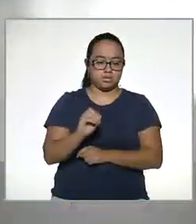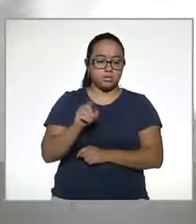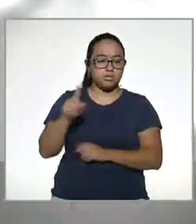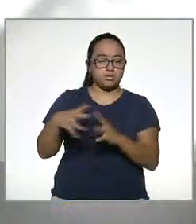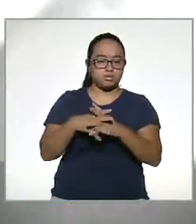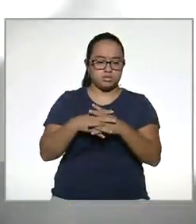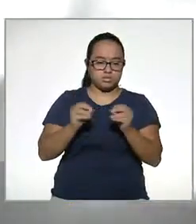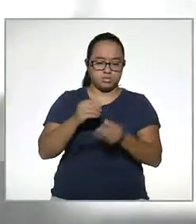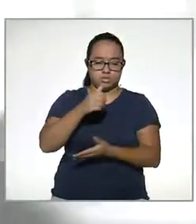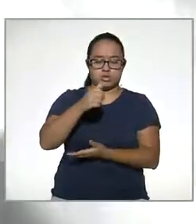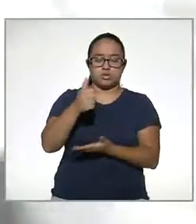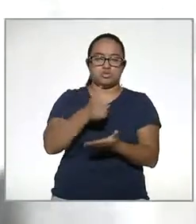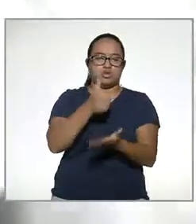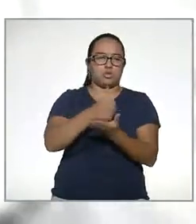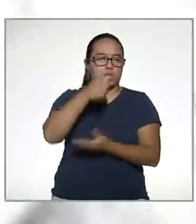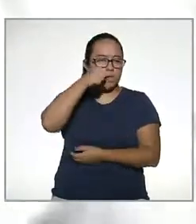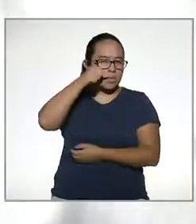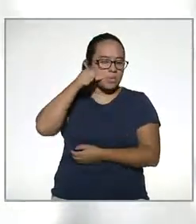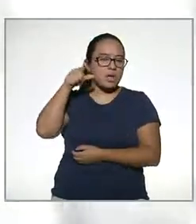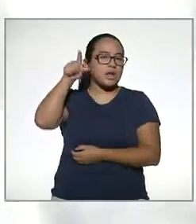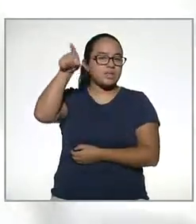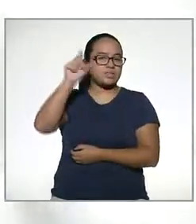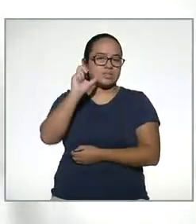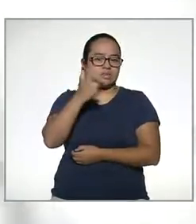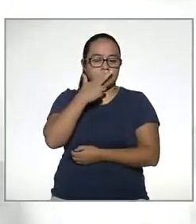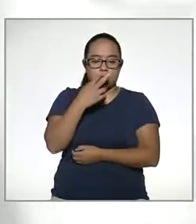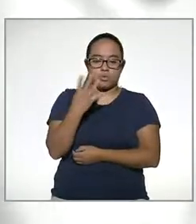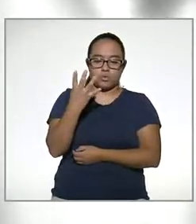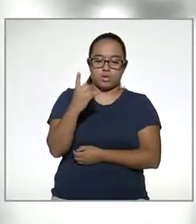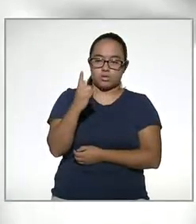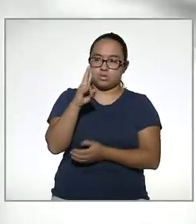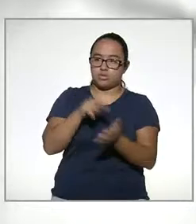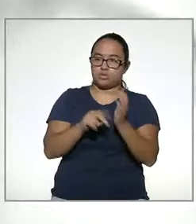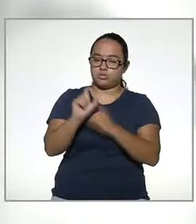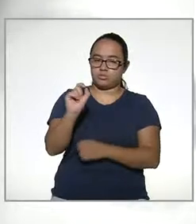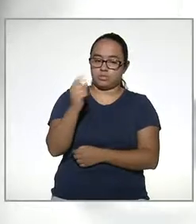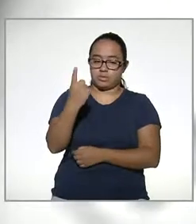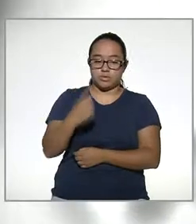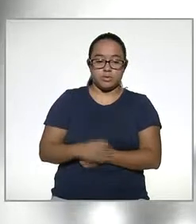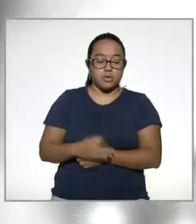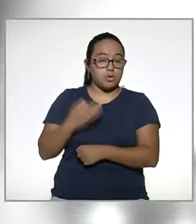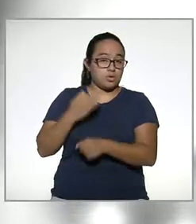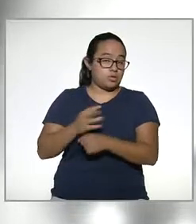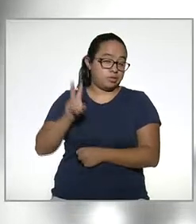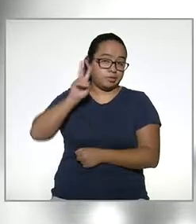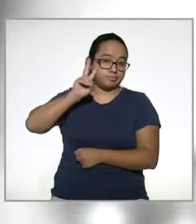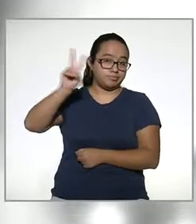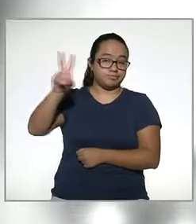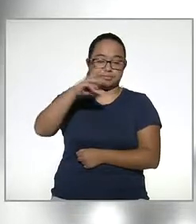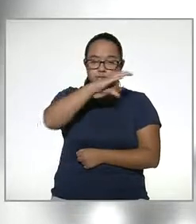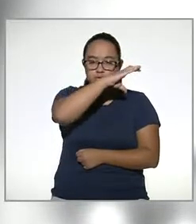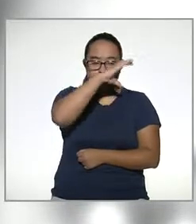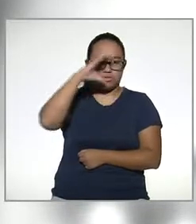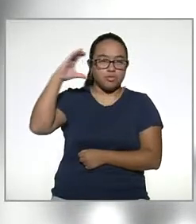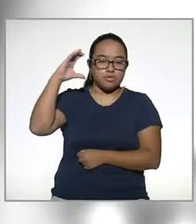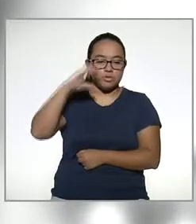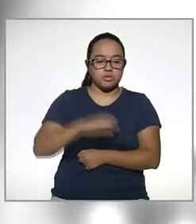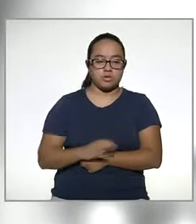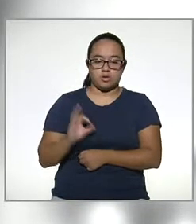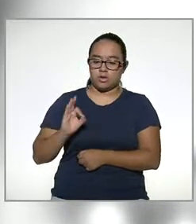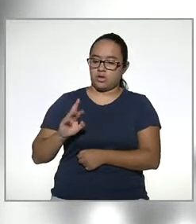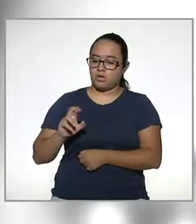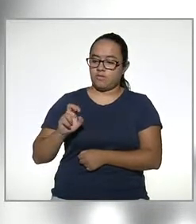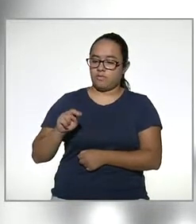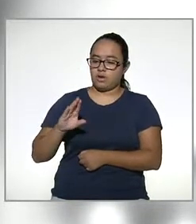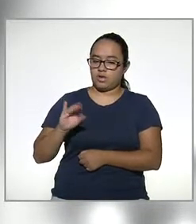Él desapareció en Ciudad Juárez, Chihuahua, el 4 de julio de 2021. En este momento puede ver la fotografía en pantalla, Francisco